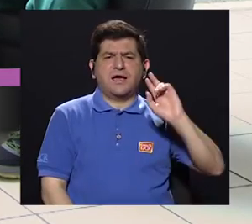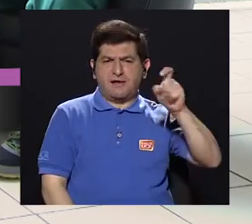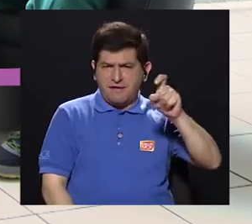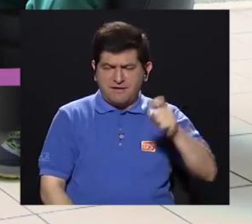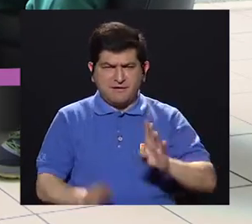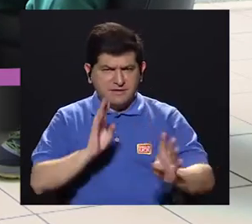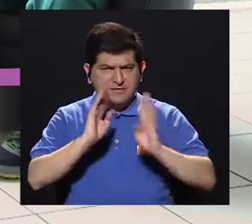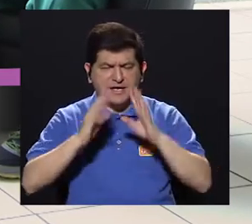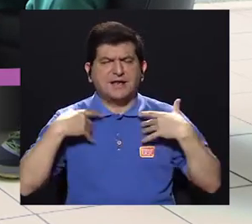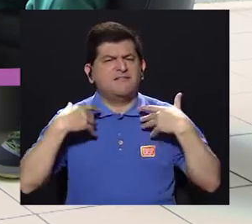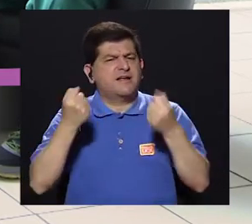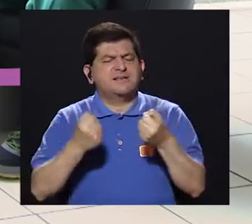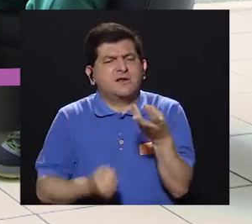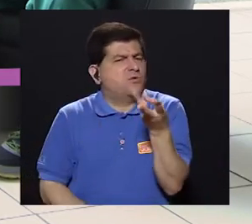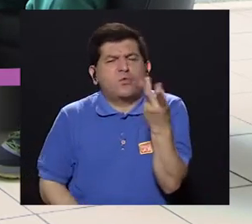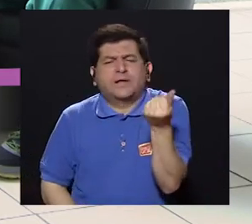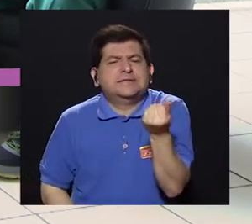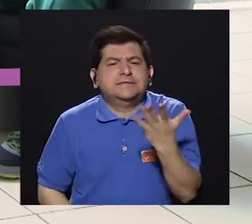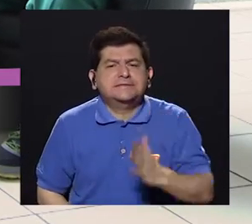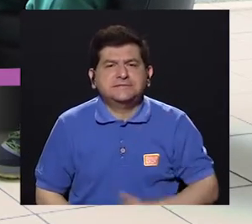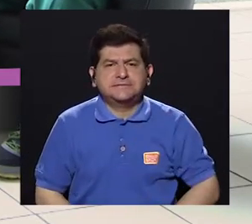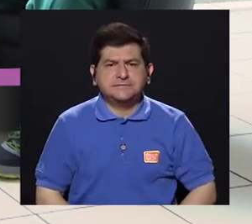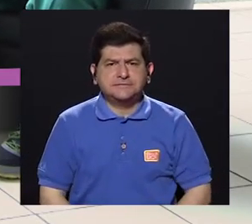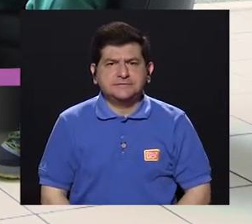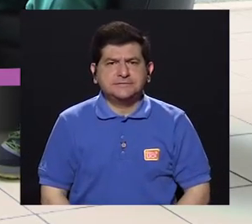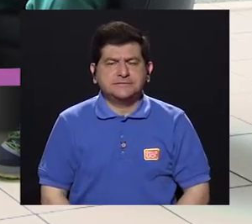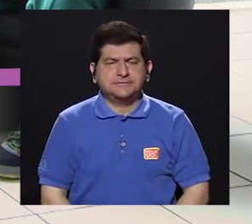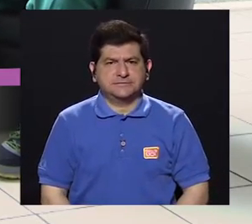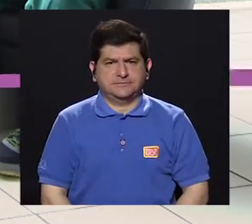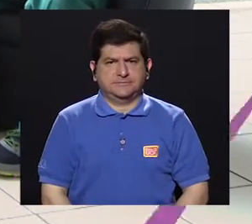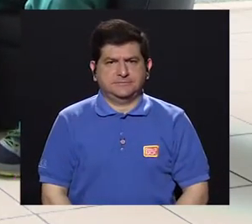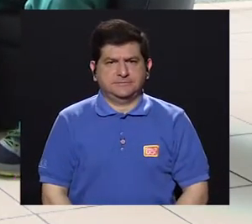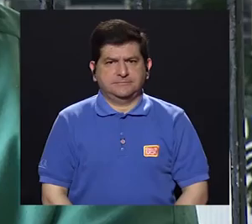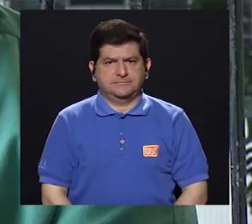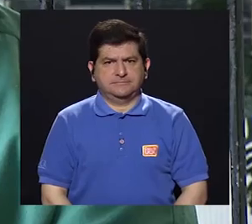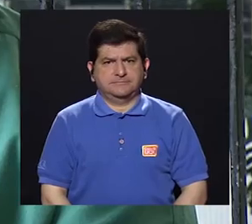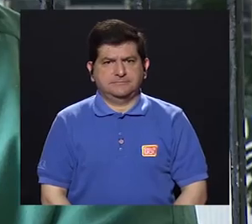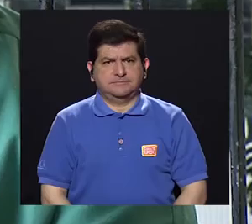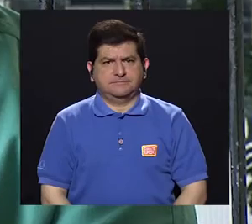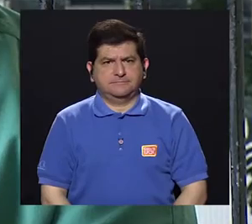radiación cuando hablamos de salud? Bueno,